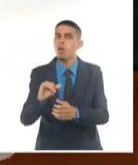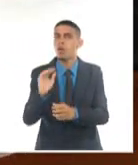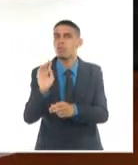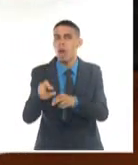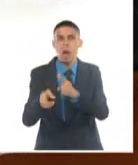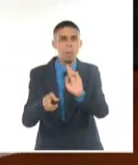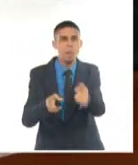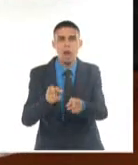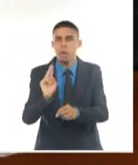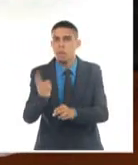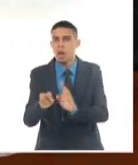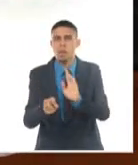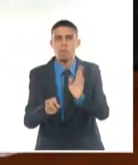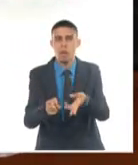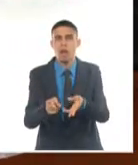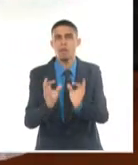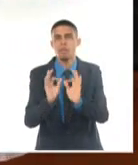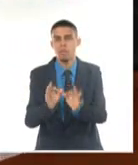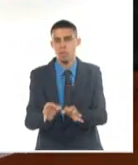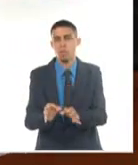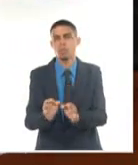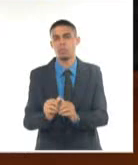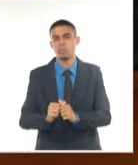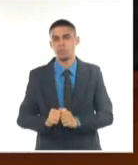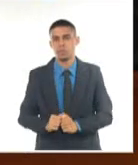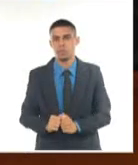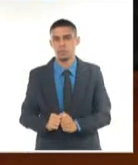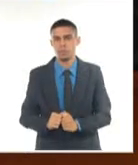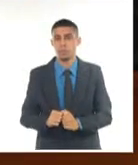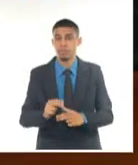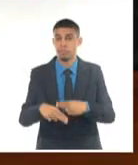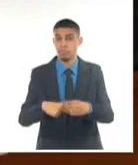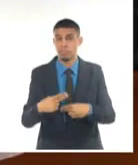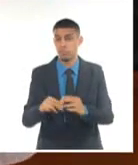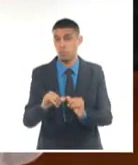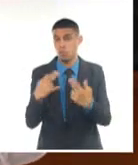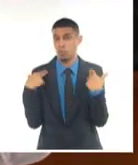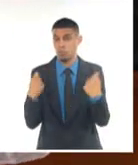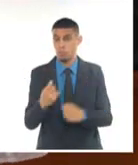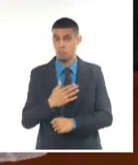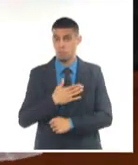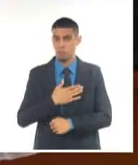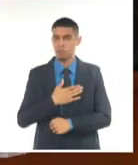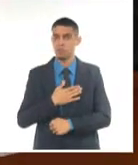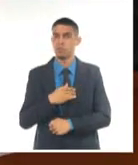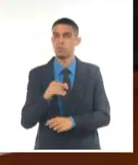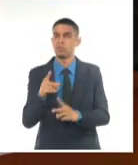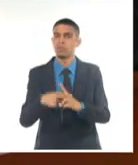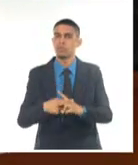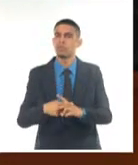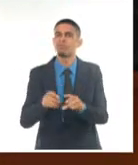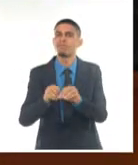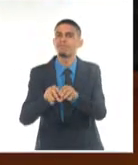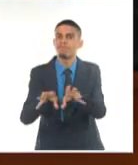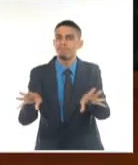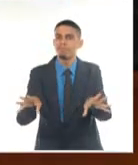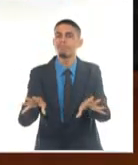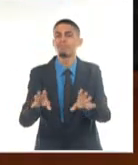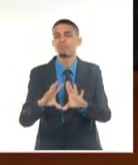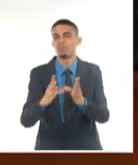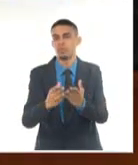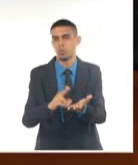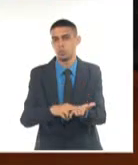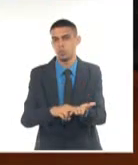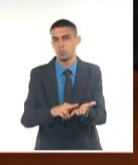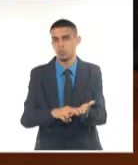directivas emanadas del poder central, hacerlas suyas y transmitirlas como orientación a las masas,